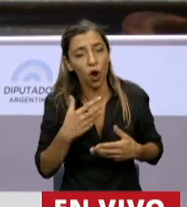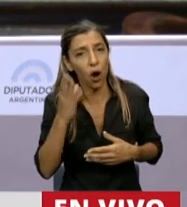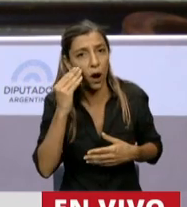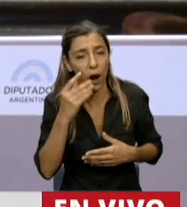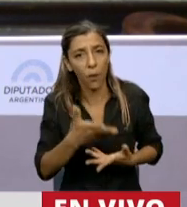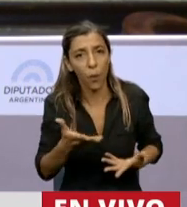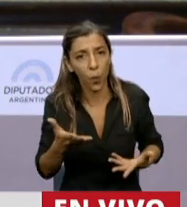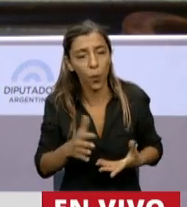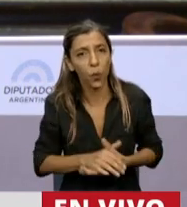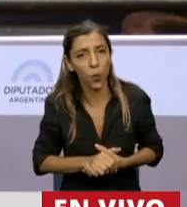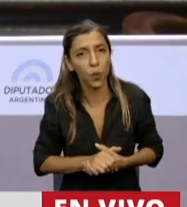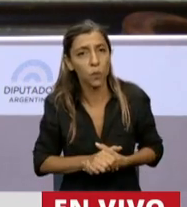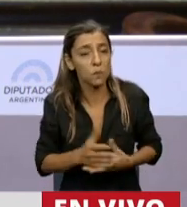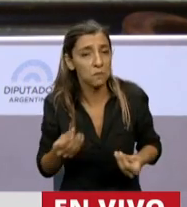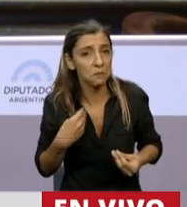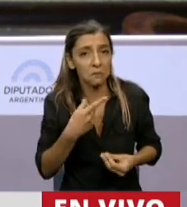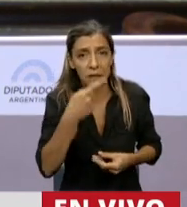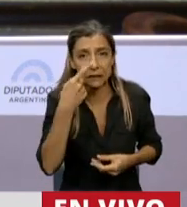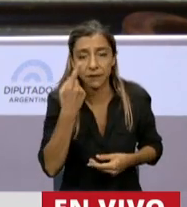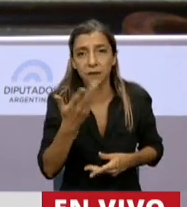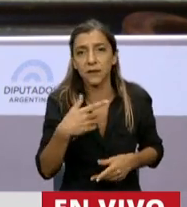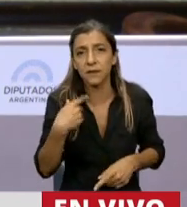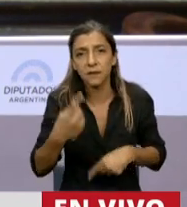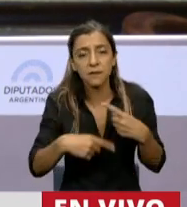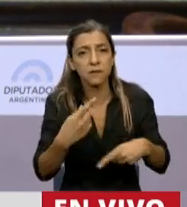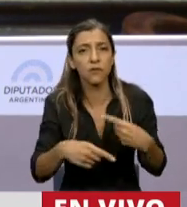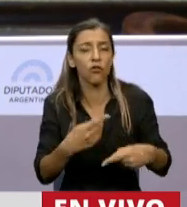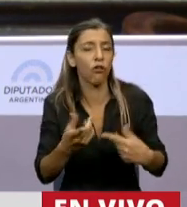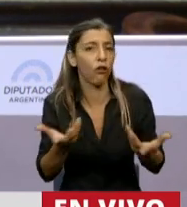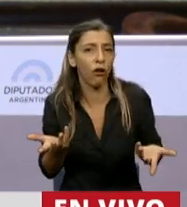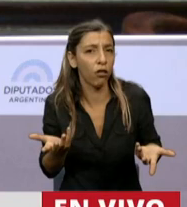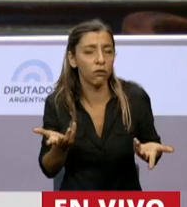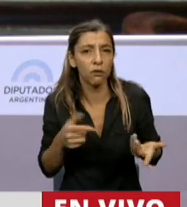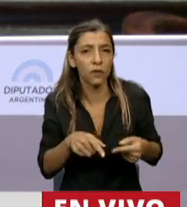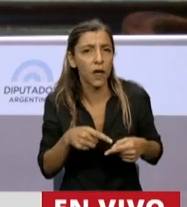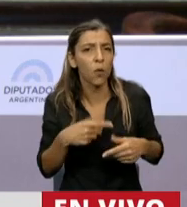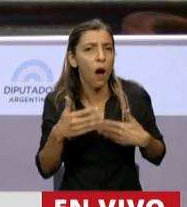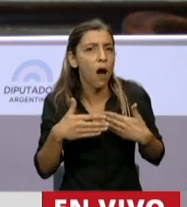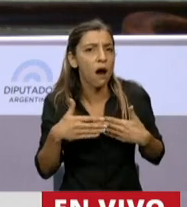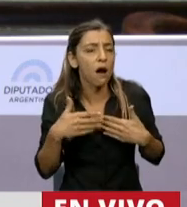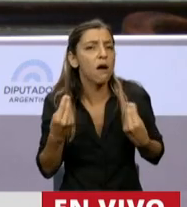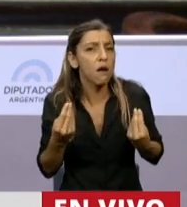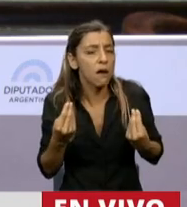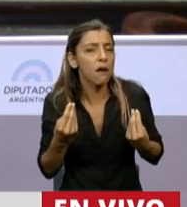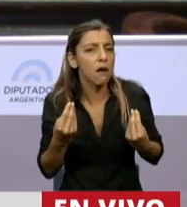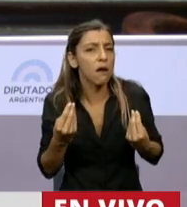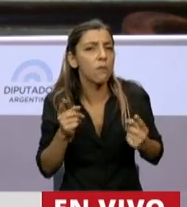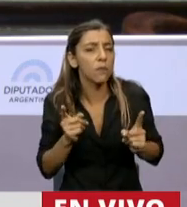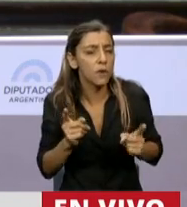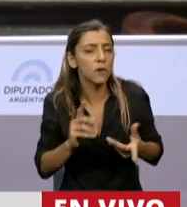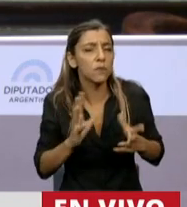escuchar tan interesados en avanzar con la quita